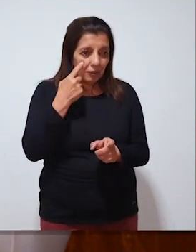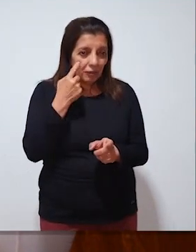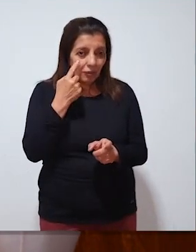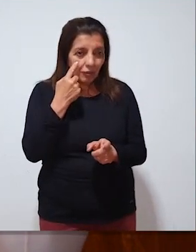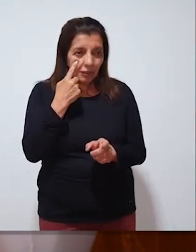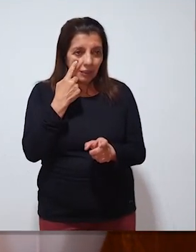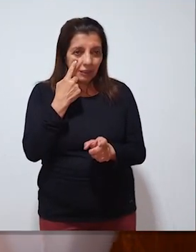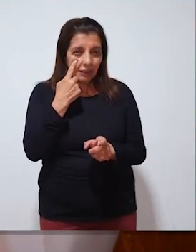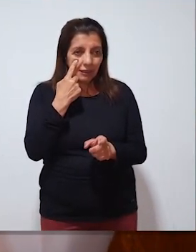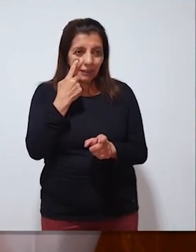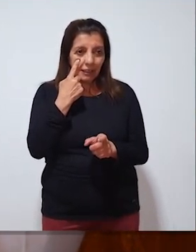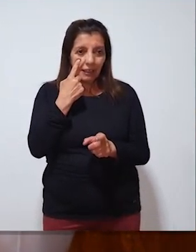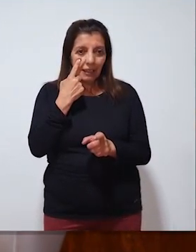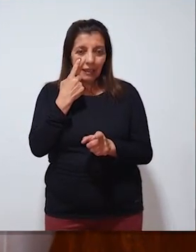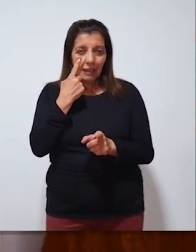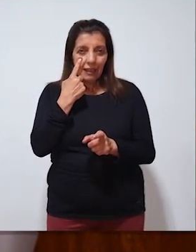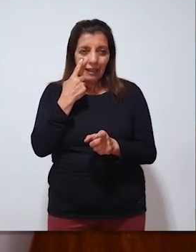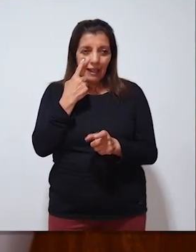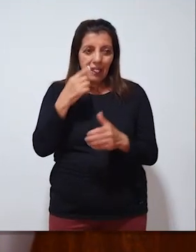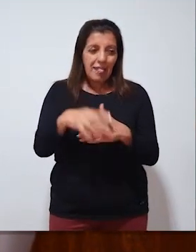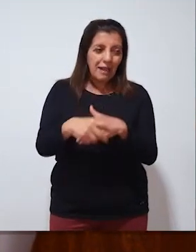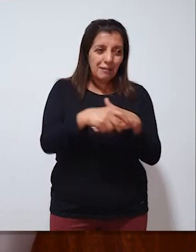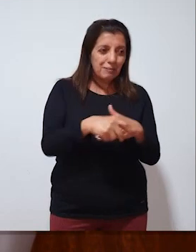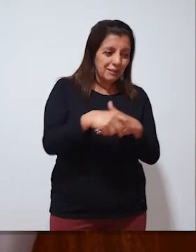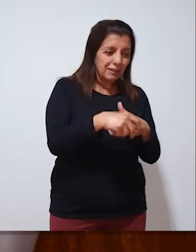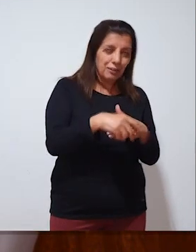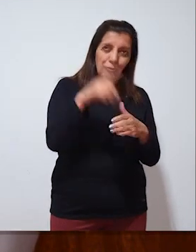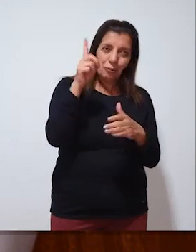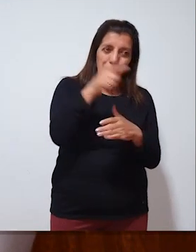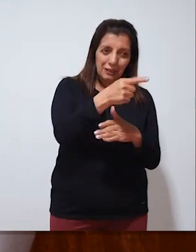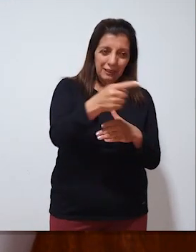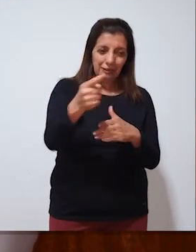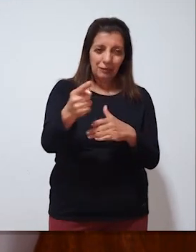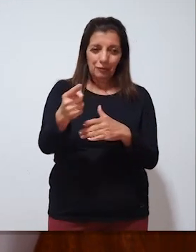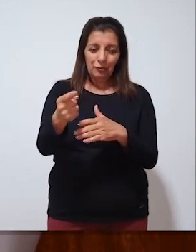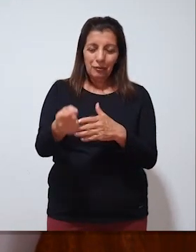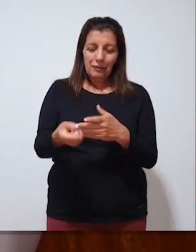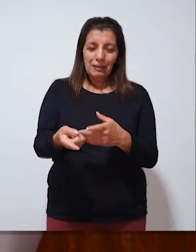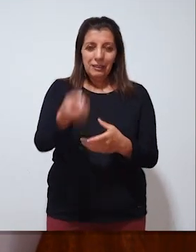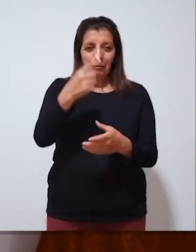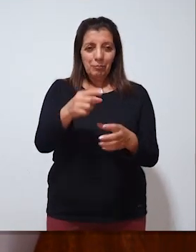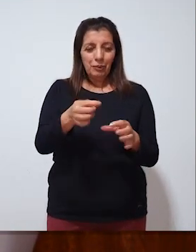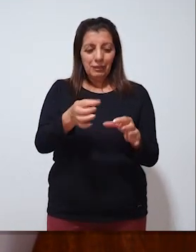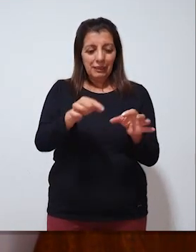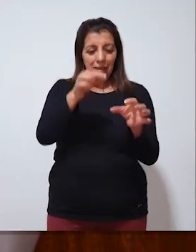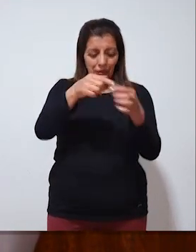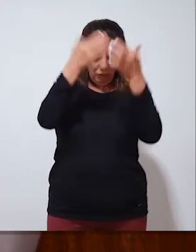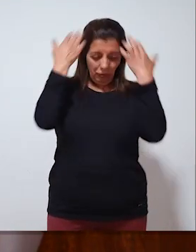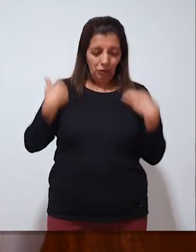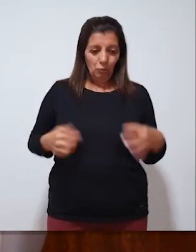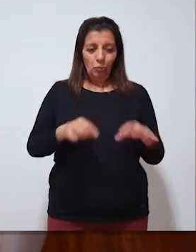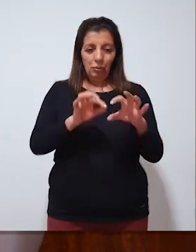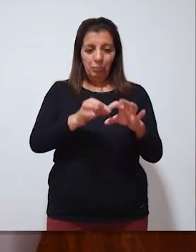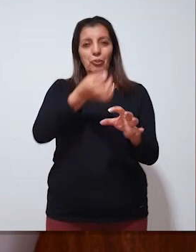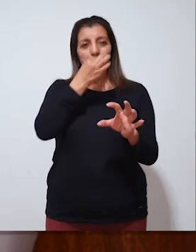inmolación quisiste devolvernos tu amistad, para que, fortalecidos con el cuerpo y la sangre de tu Hijo, y llenos de su